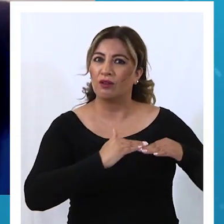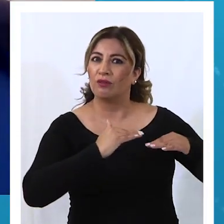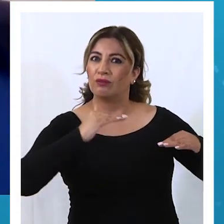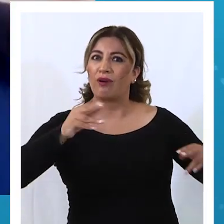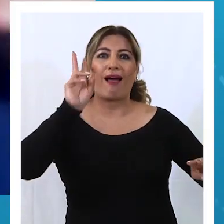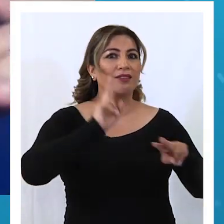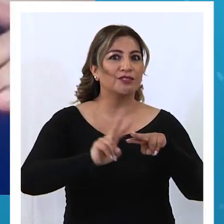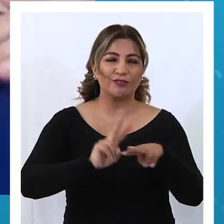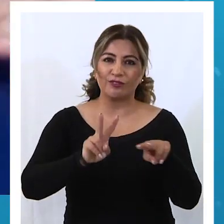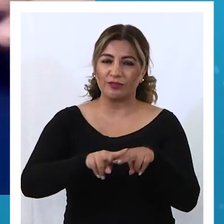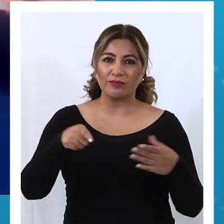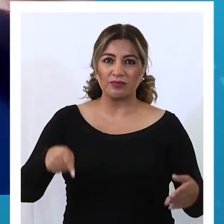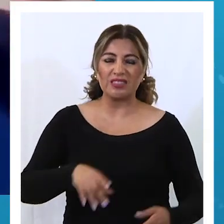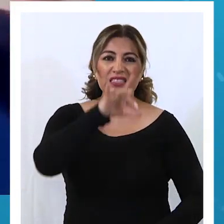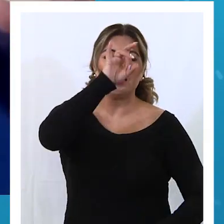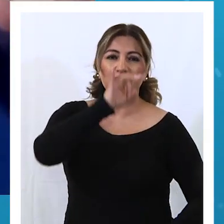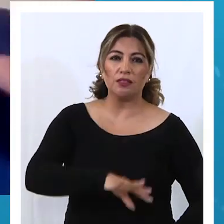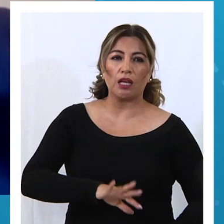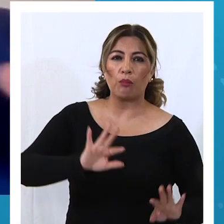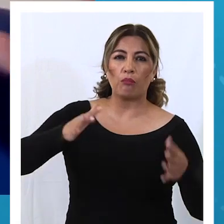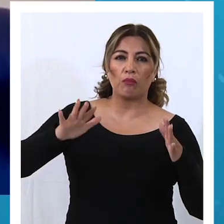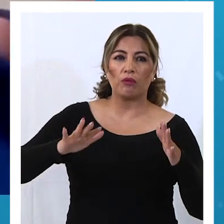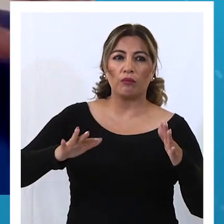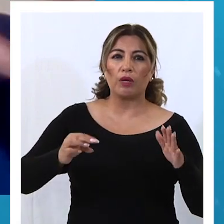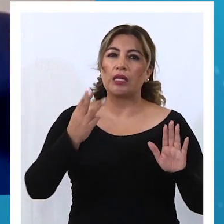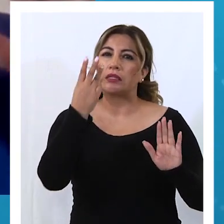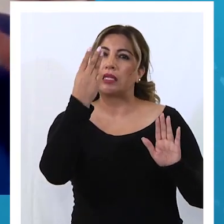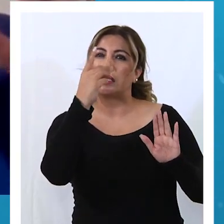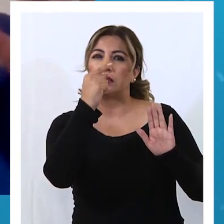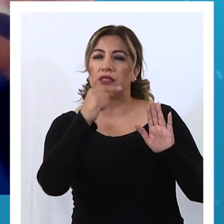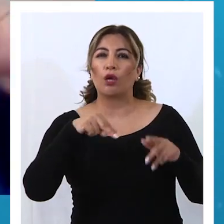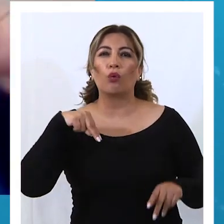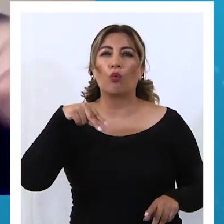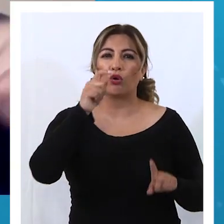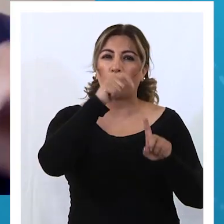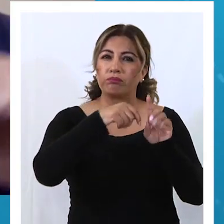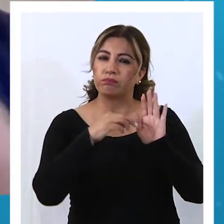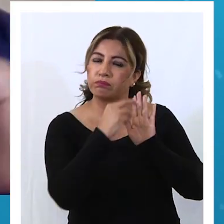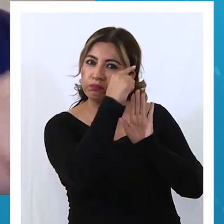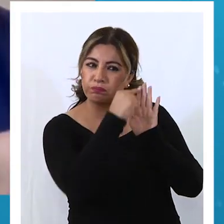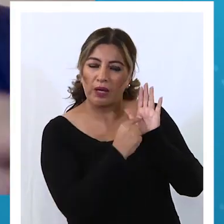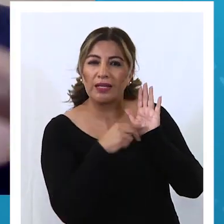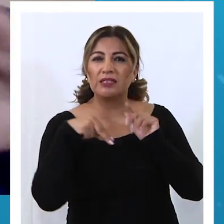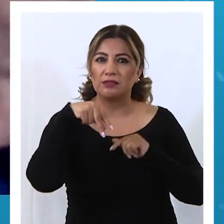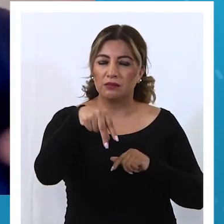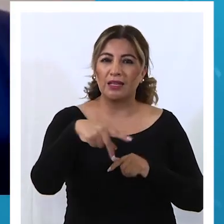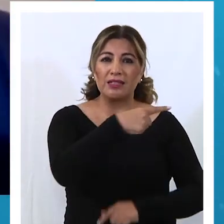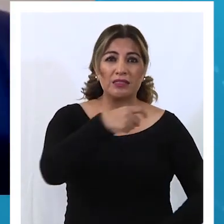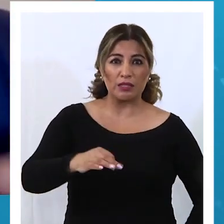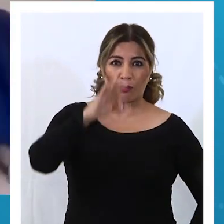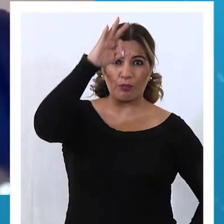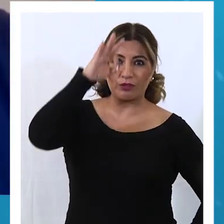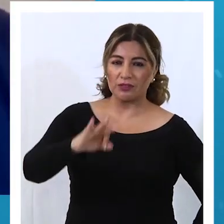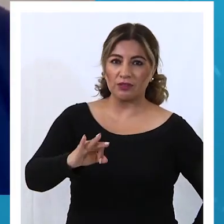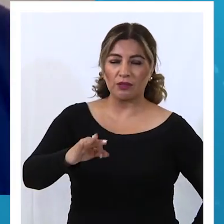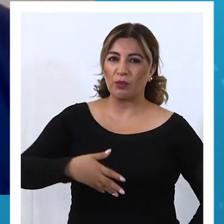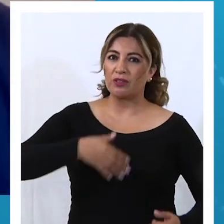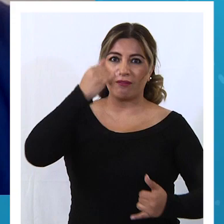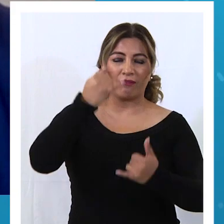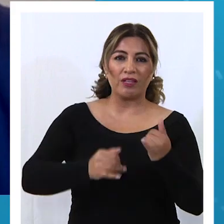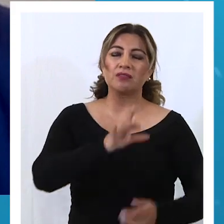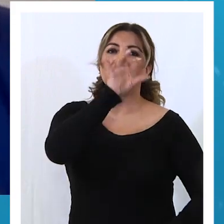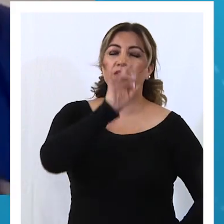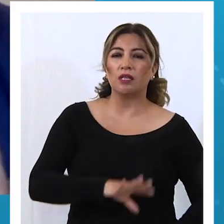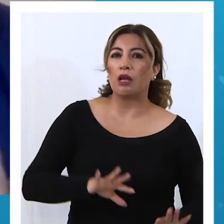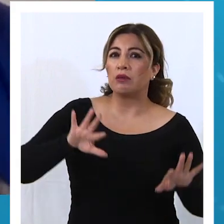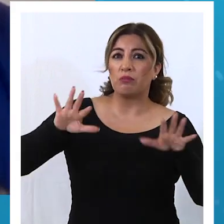ya resuelto, y Chile aparece por ahí como por el 13 de junio. Sin embargo, dice que el 100% cuando se termine en